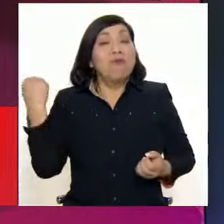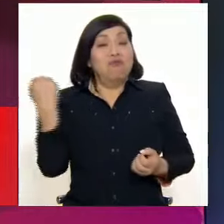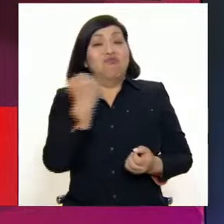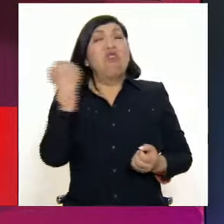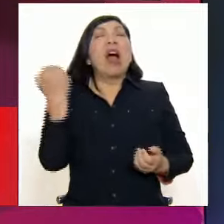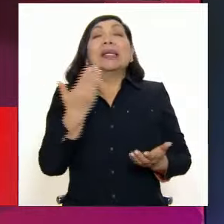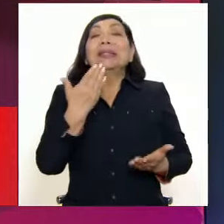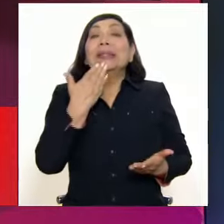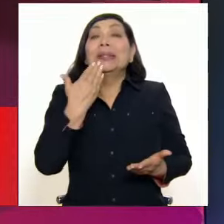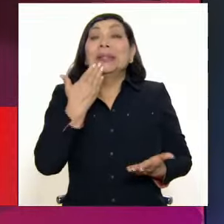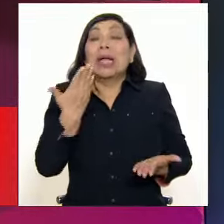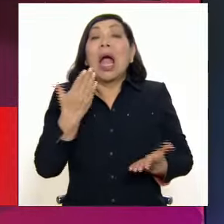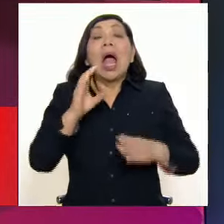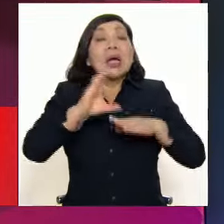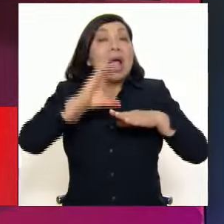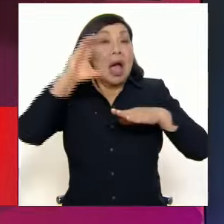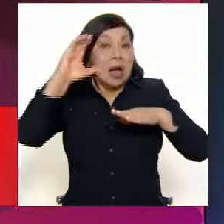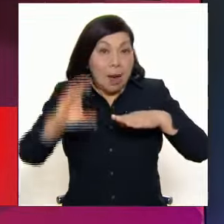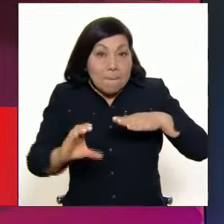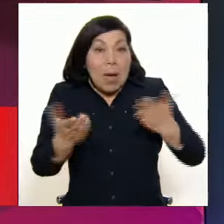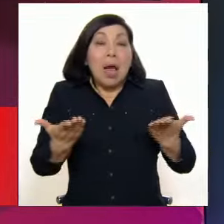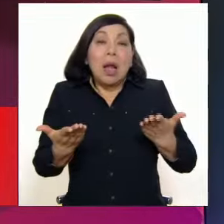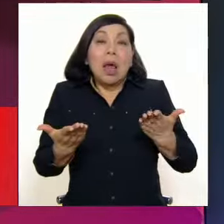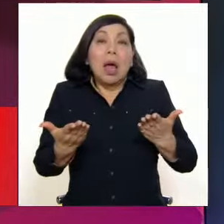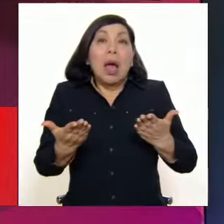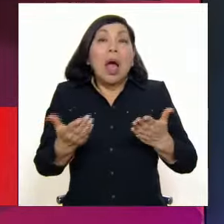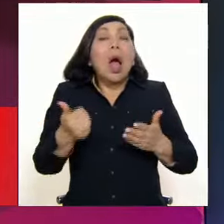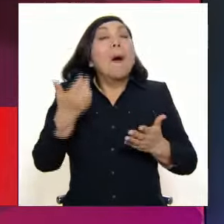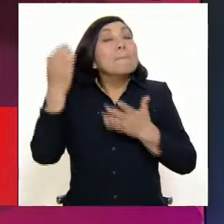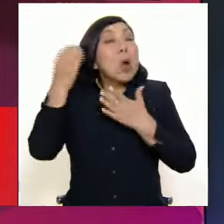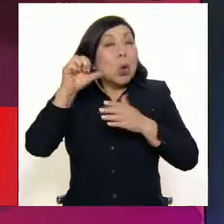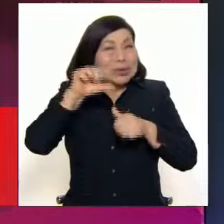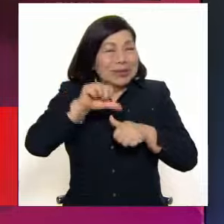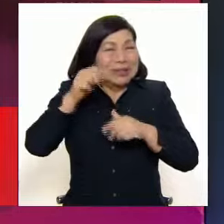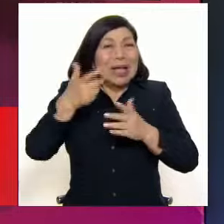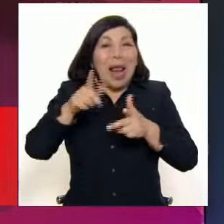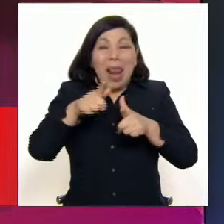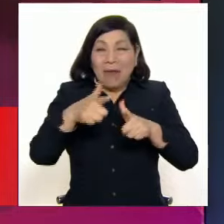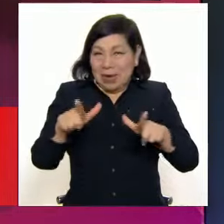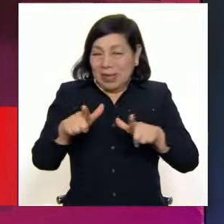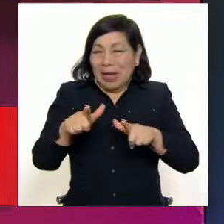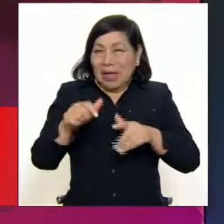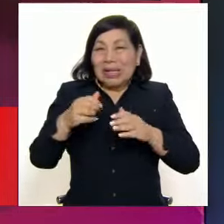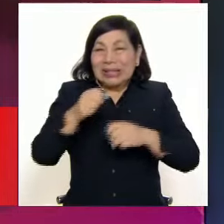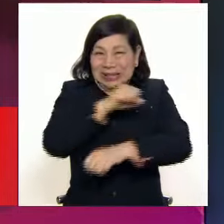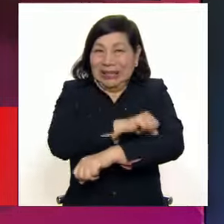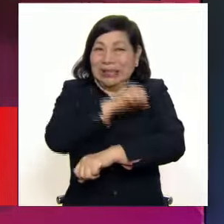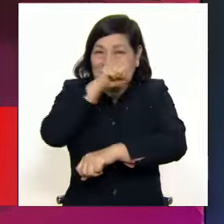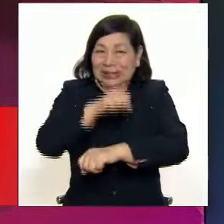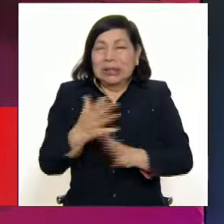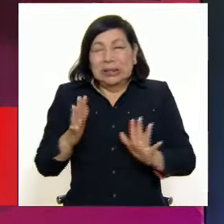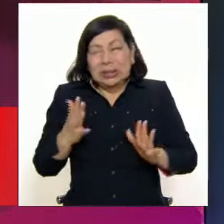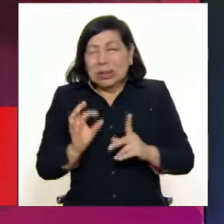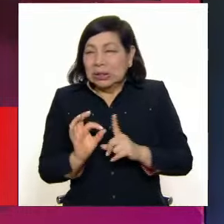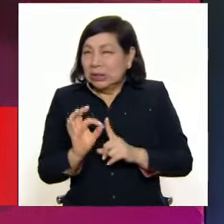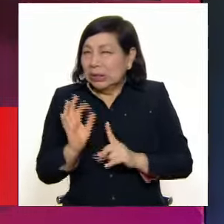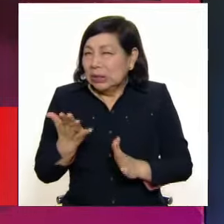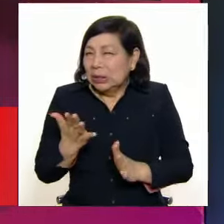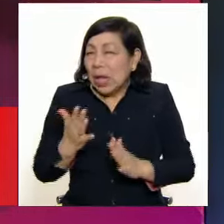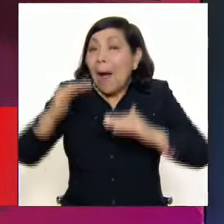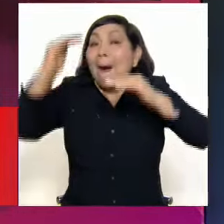en especial para las regiones de Cajamarca, Sierra de Piura y Sierra de la Libertad. Estamos esperando valores incluso